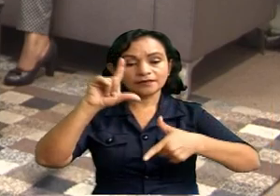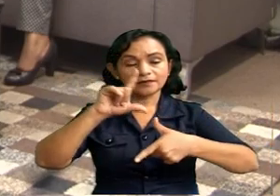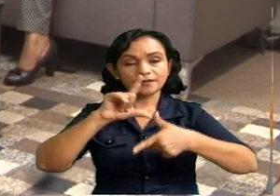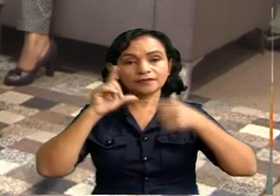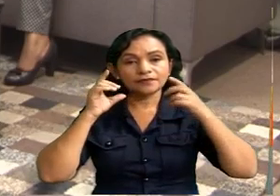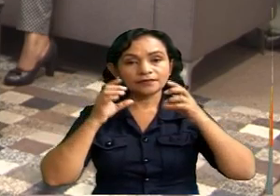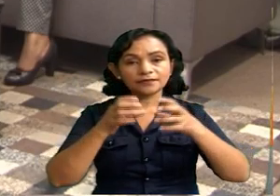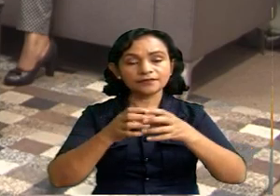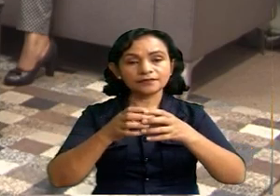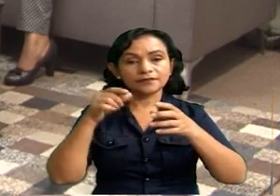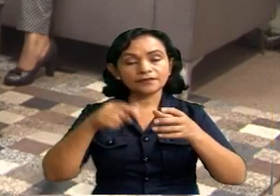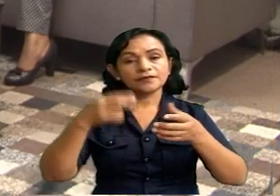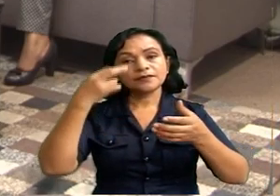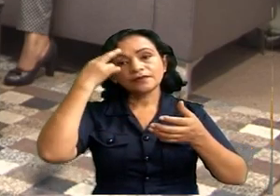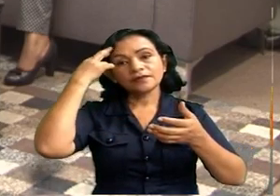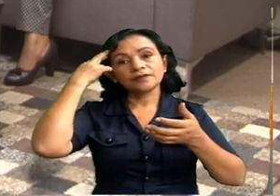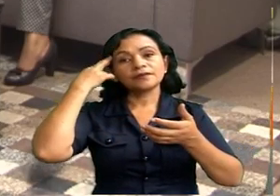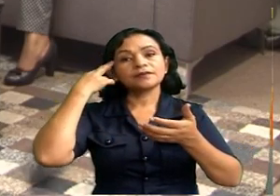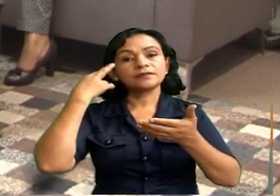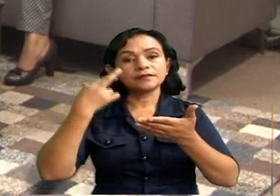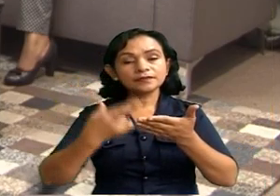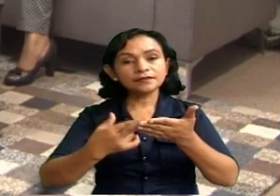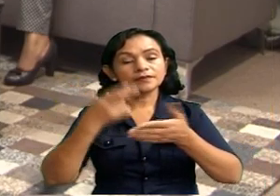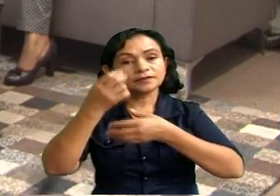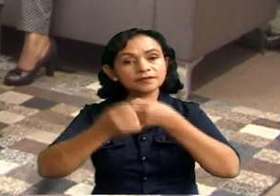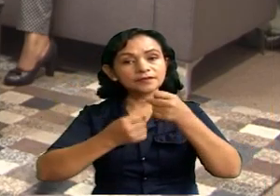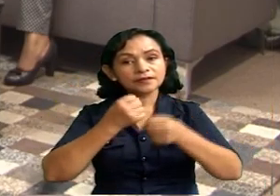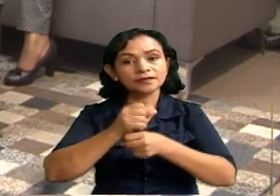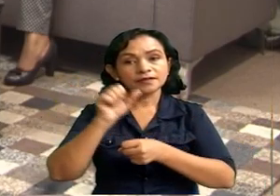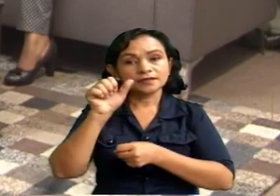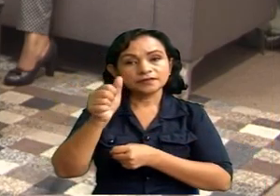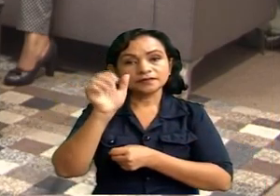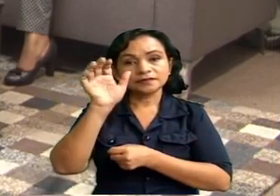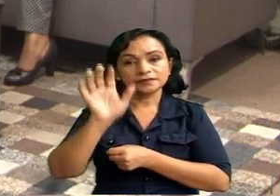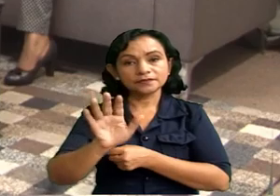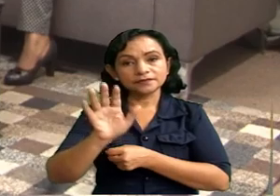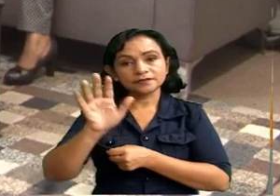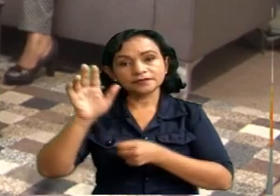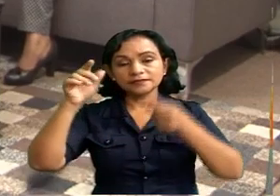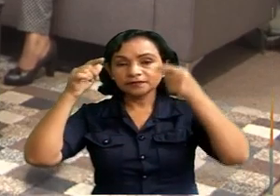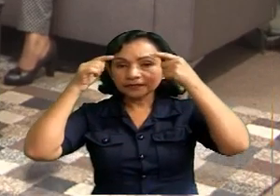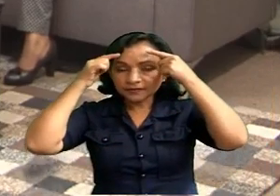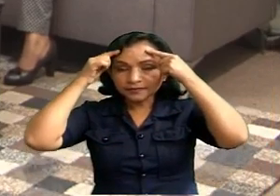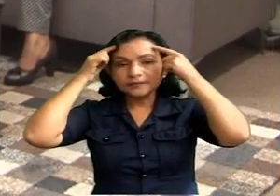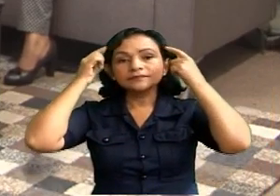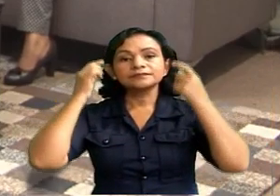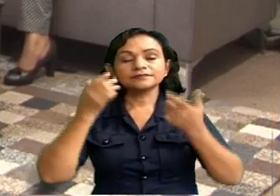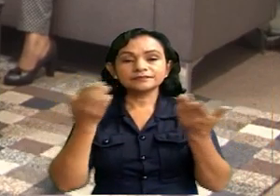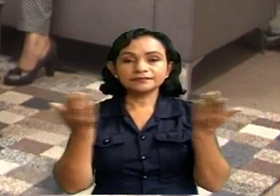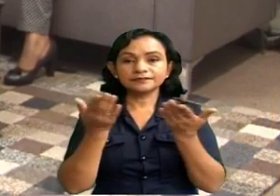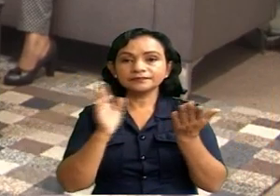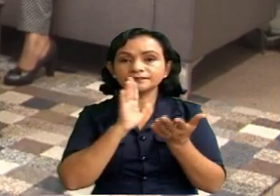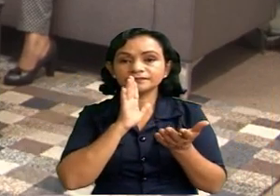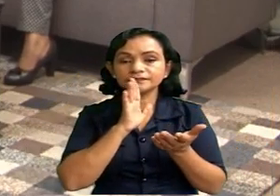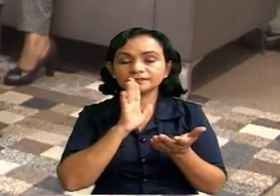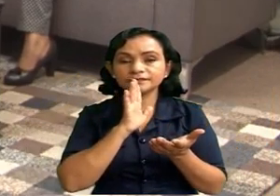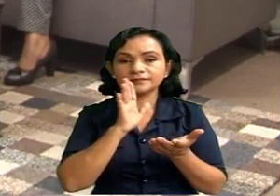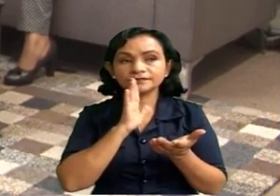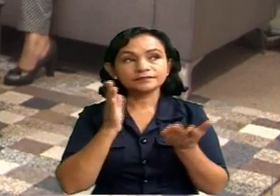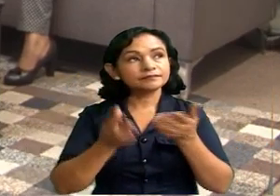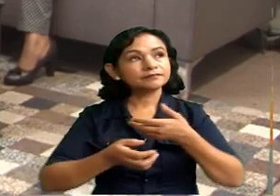Aquí estamos conmemorando hoy este aniversario 65 de nuestro comandante Hugo Chávez. Bueno, y hablar de